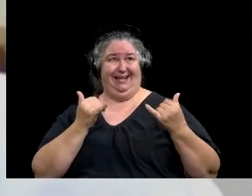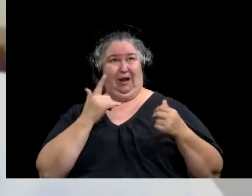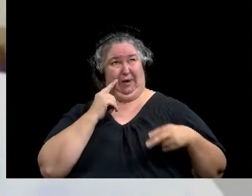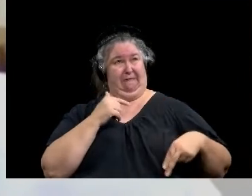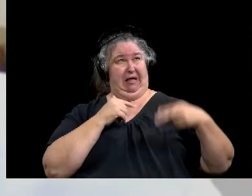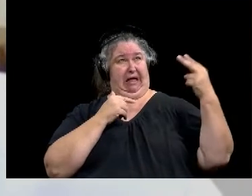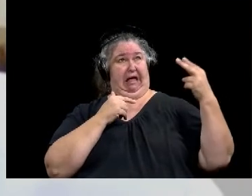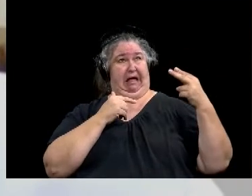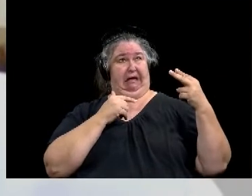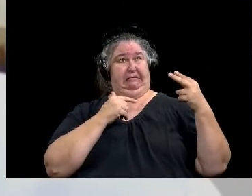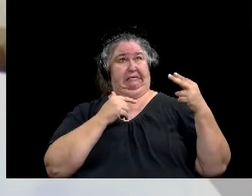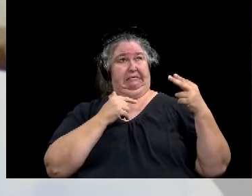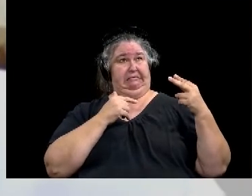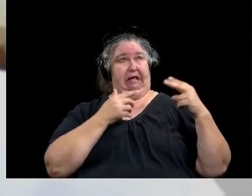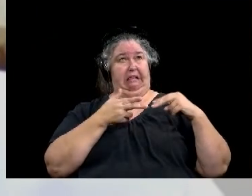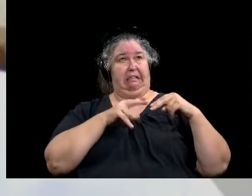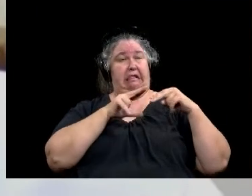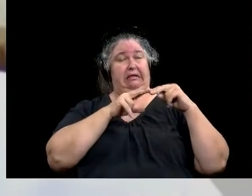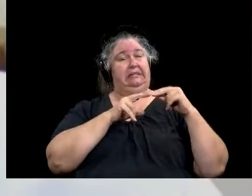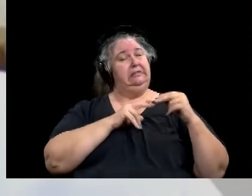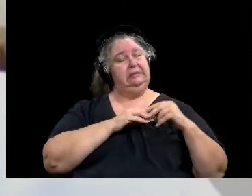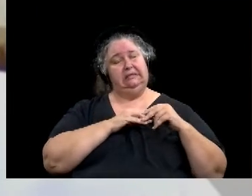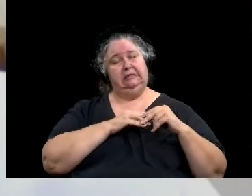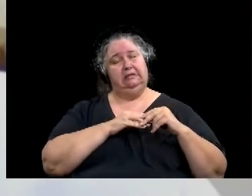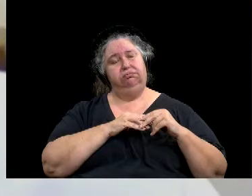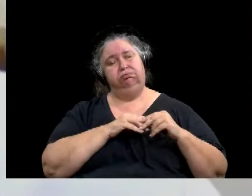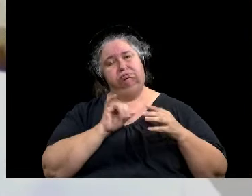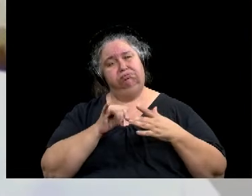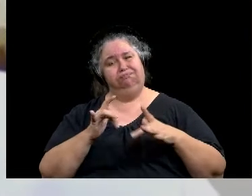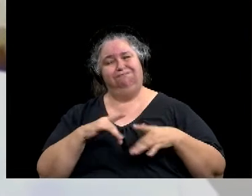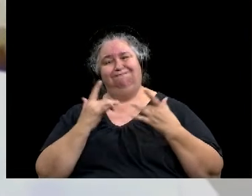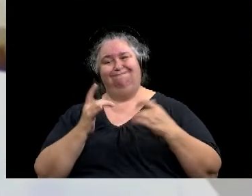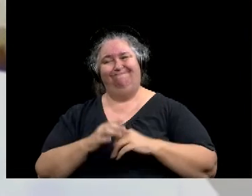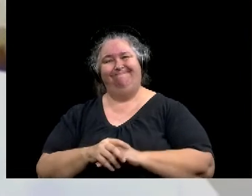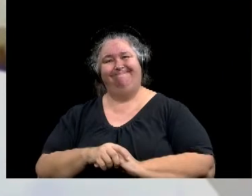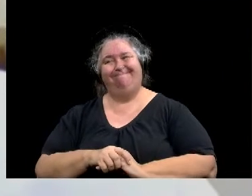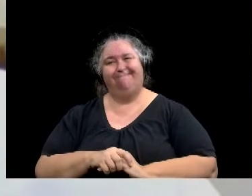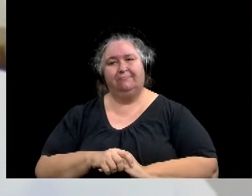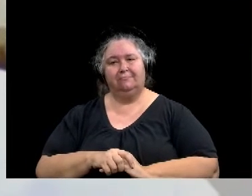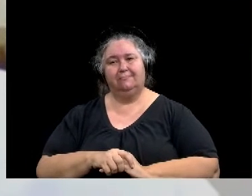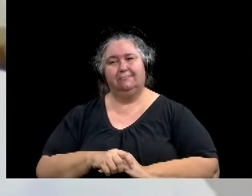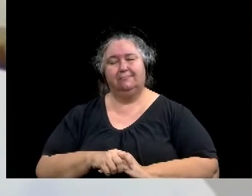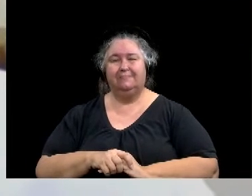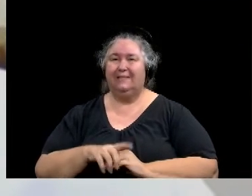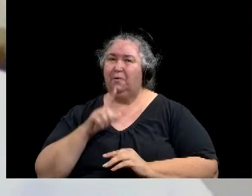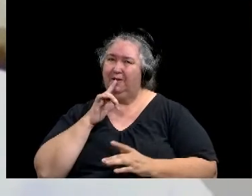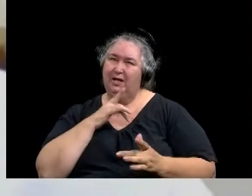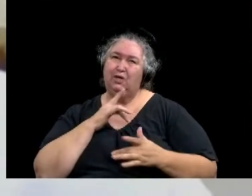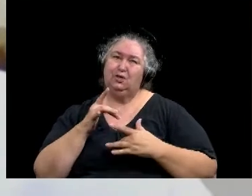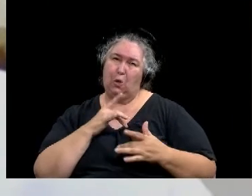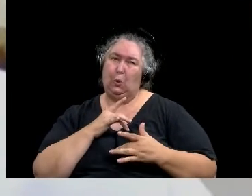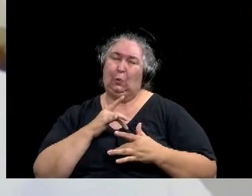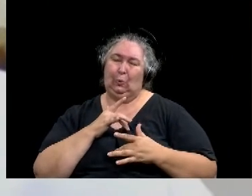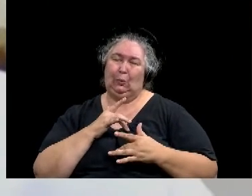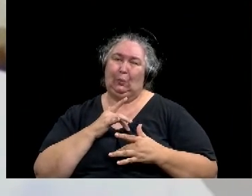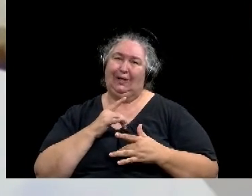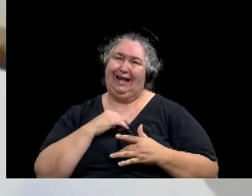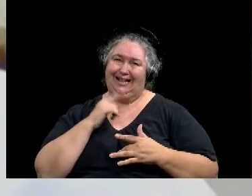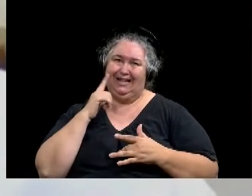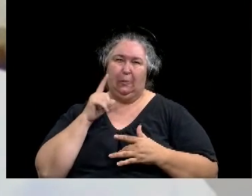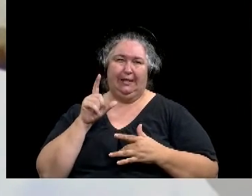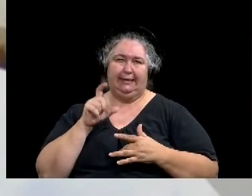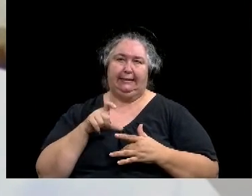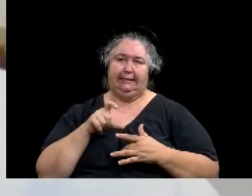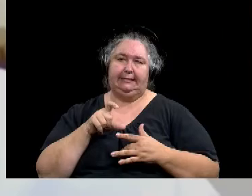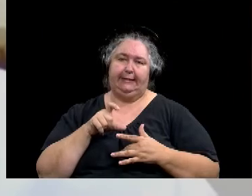ahorita los números están muy altos estos es muy riesgoso y son muy estos eventos muy riesgosos